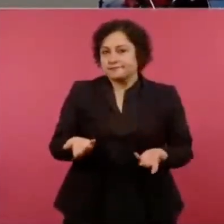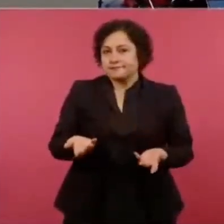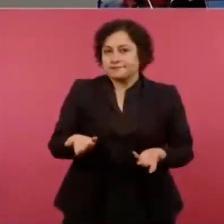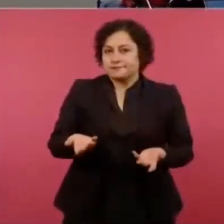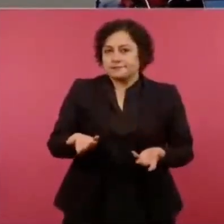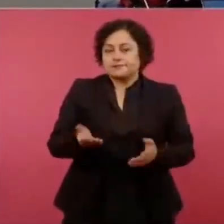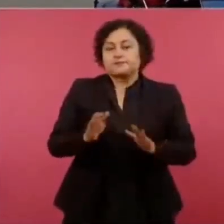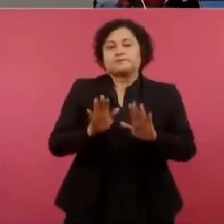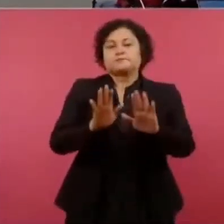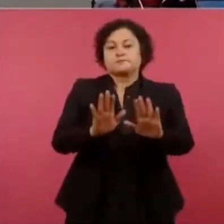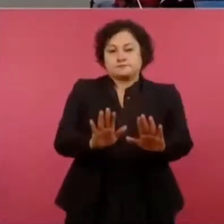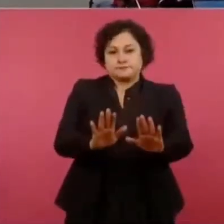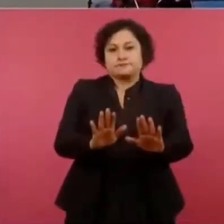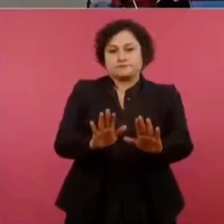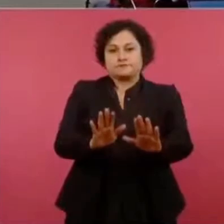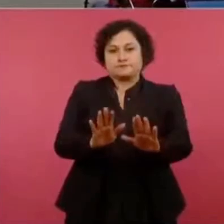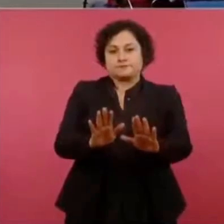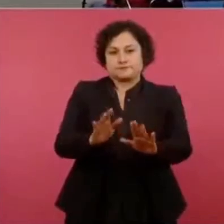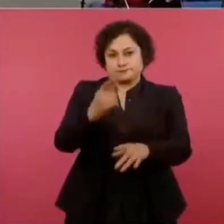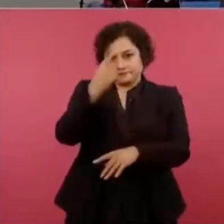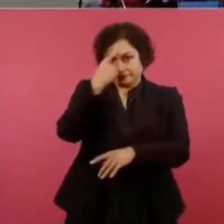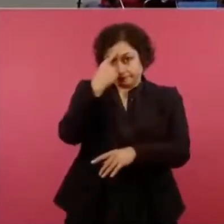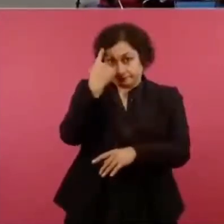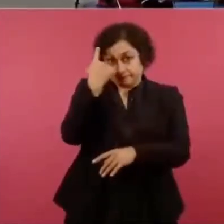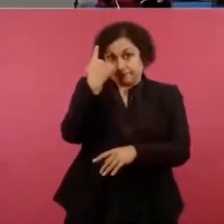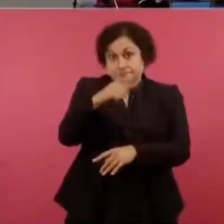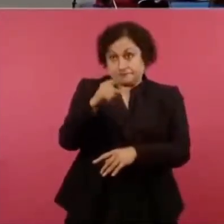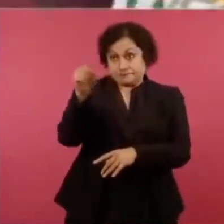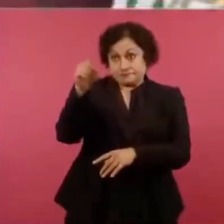lo primero es el dinero,